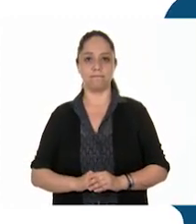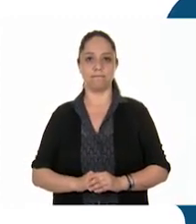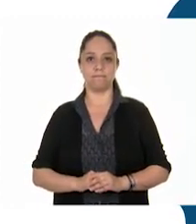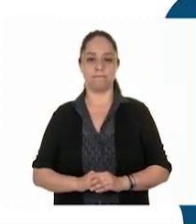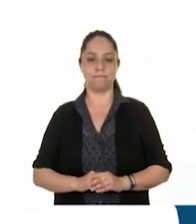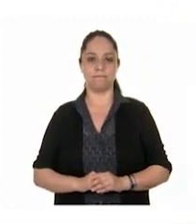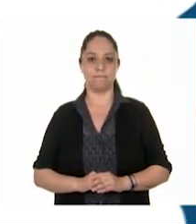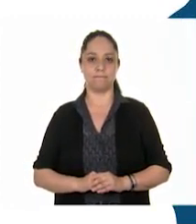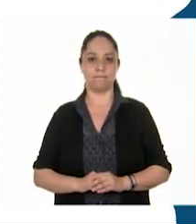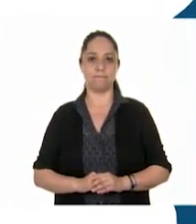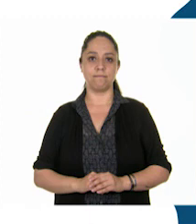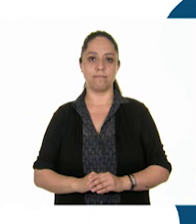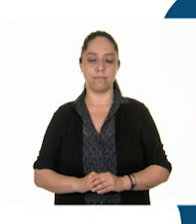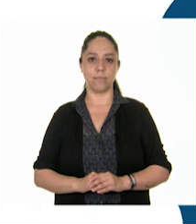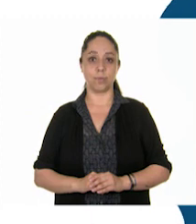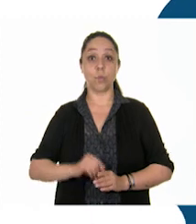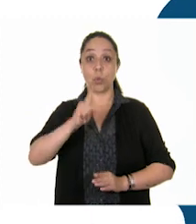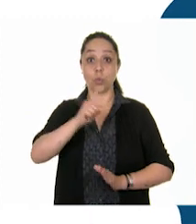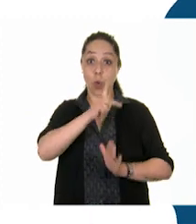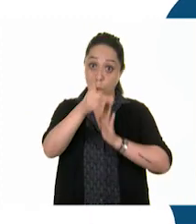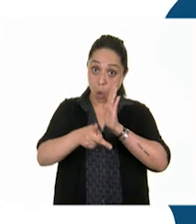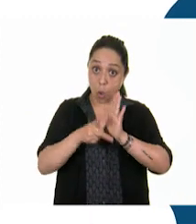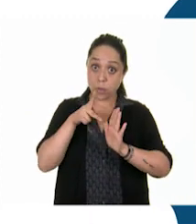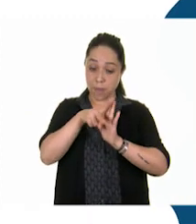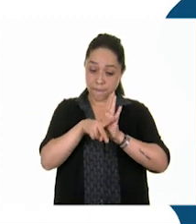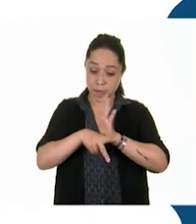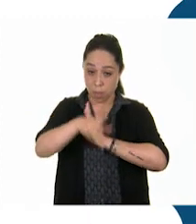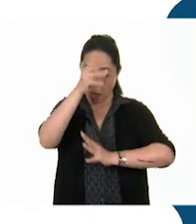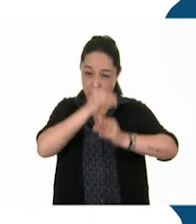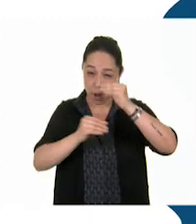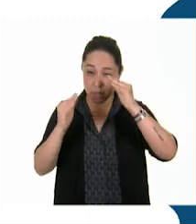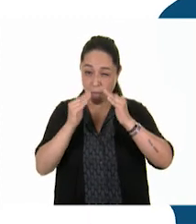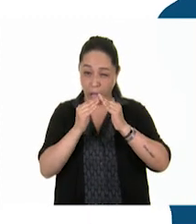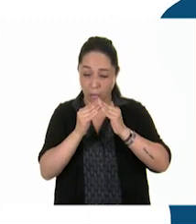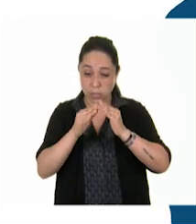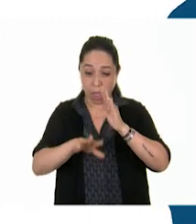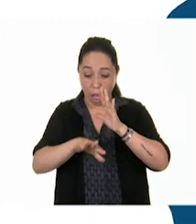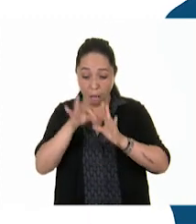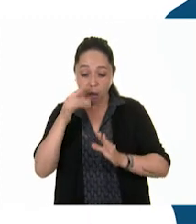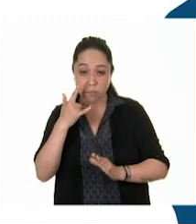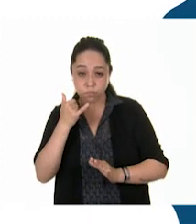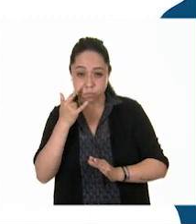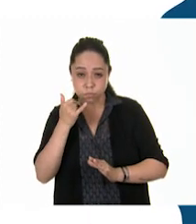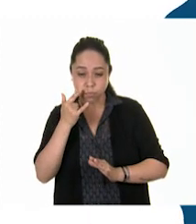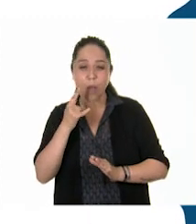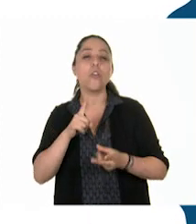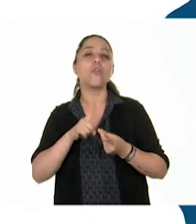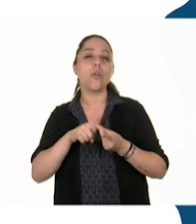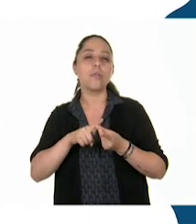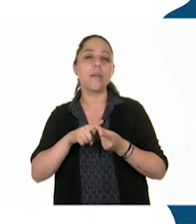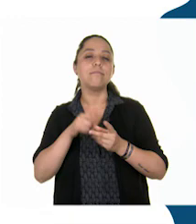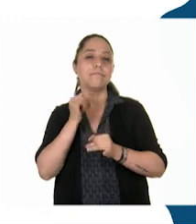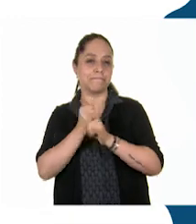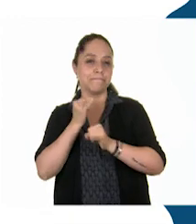conalitech.cep.gob.mx. Si quieres volver a ver los programas de Aprende en Casa, los puedes encontrar en la siguiente liga: